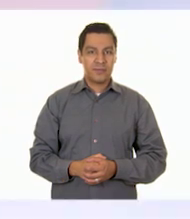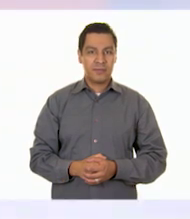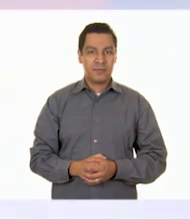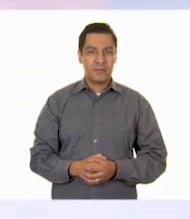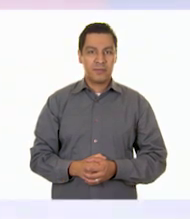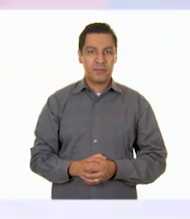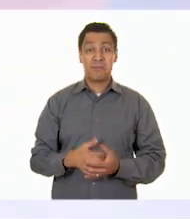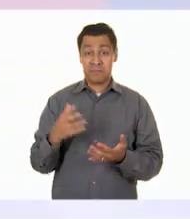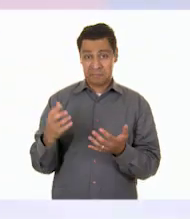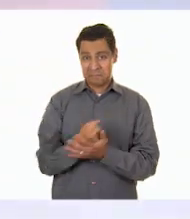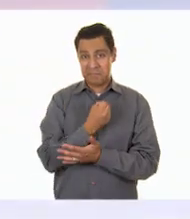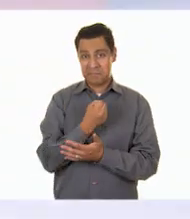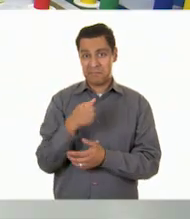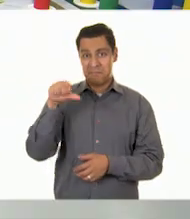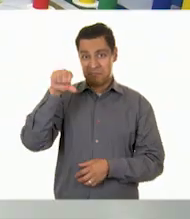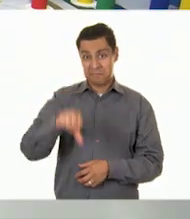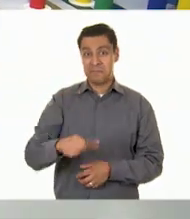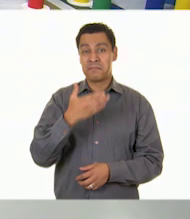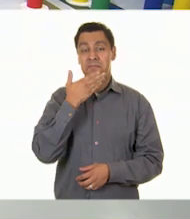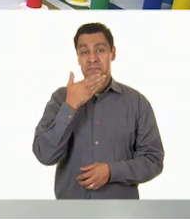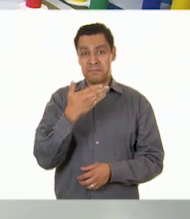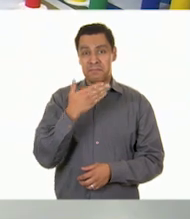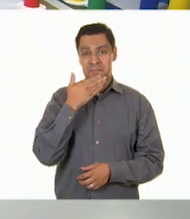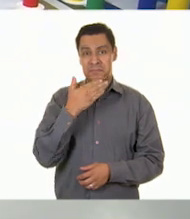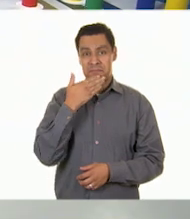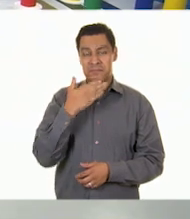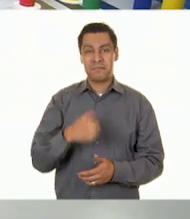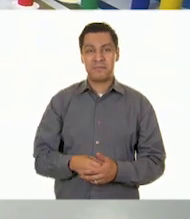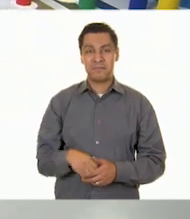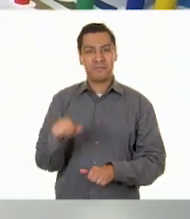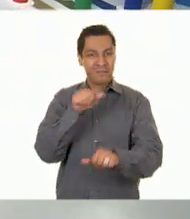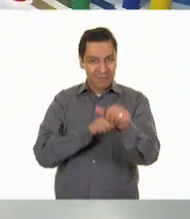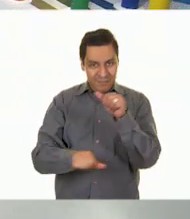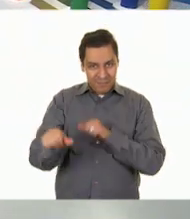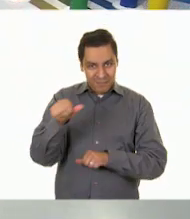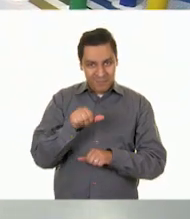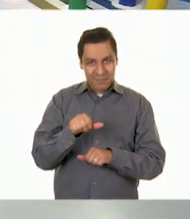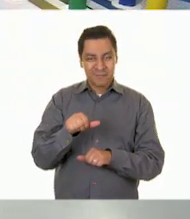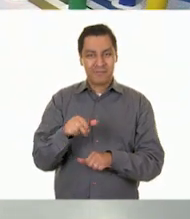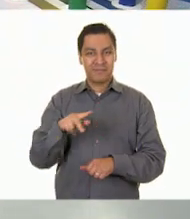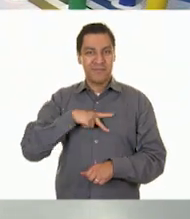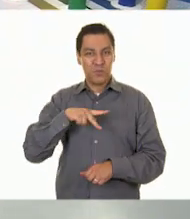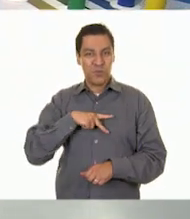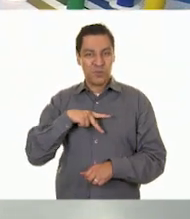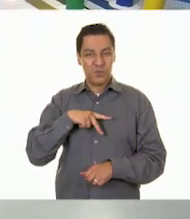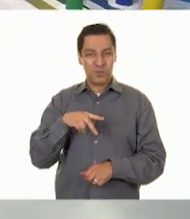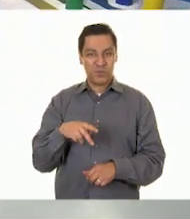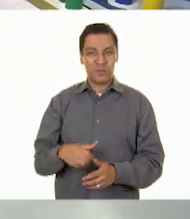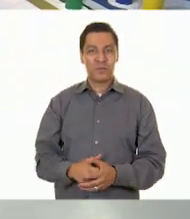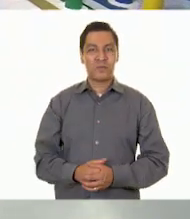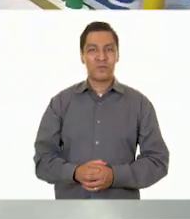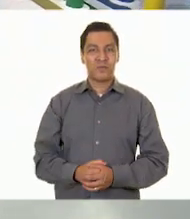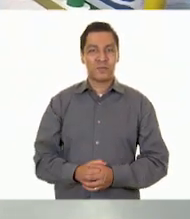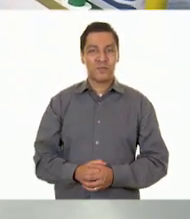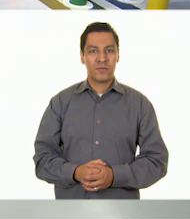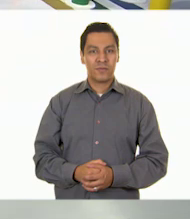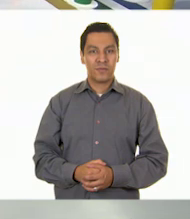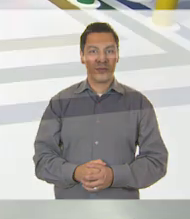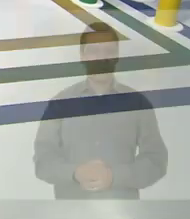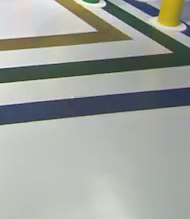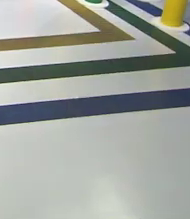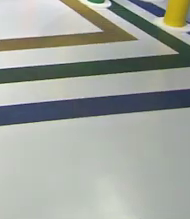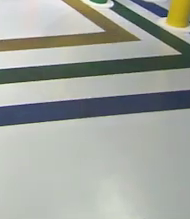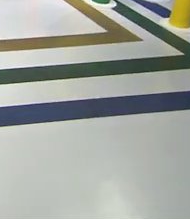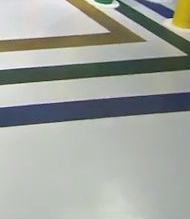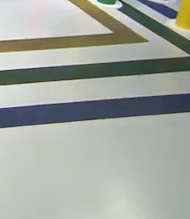me río muy bien padre del hijo yo les acomode hoy tuve por